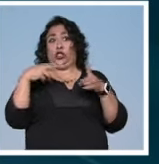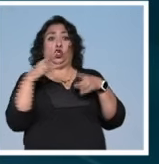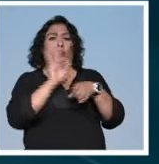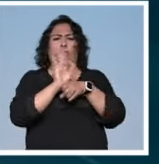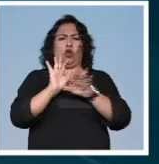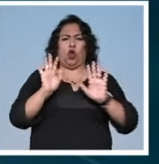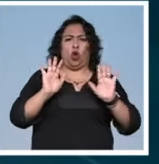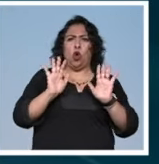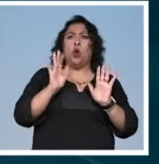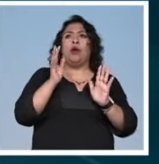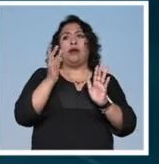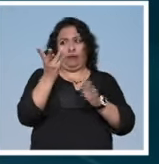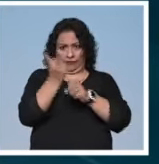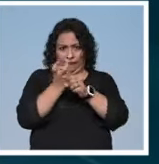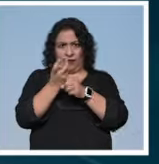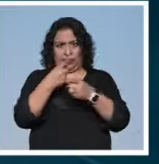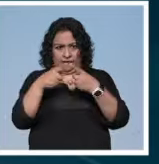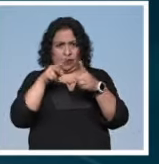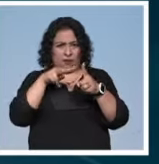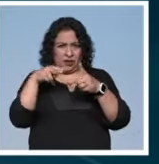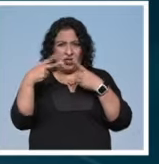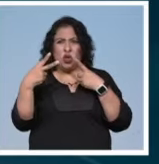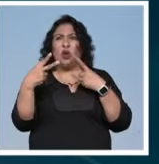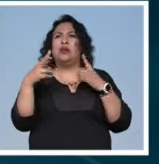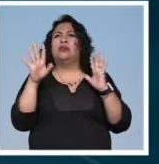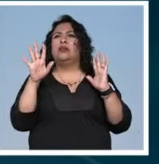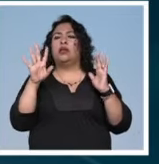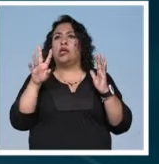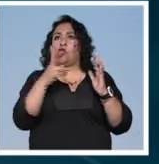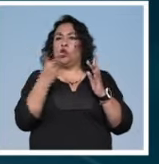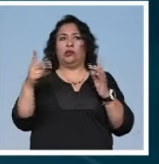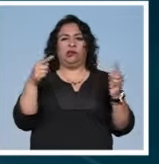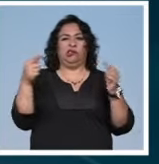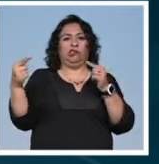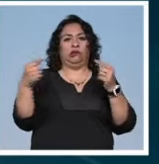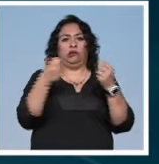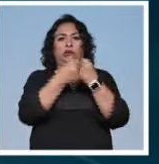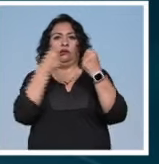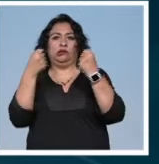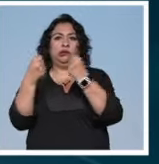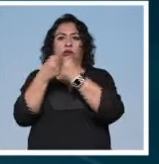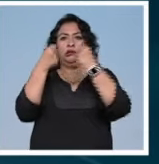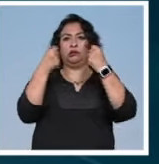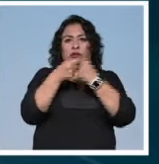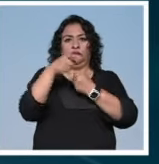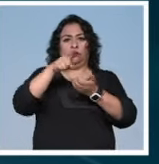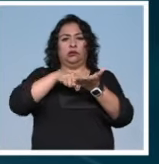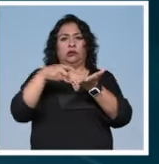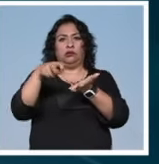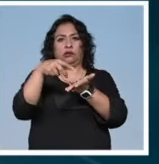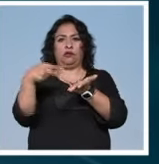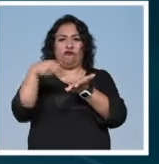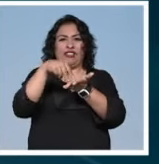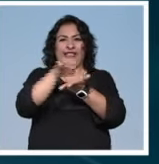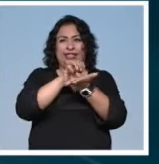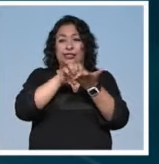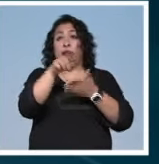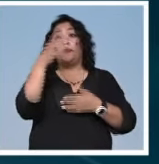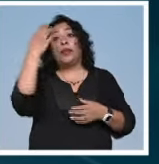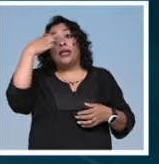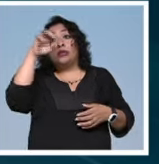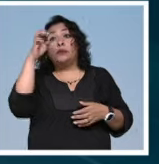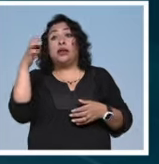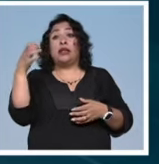que invita a muchas posturas, muchas de ellas decididamente encontradas a chocar en el escenario. Es una